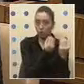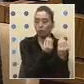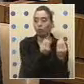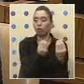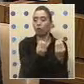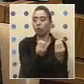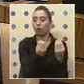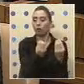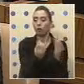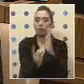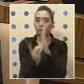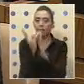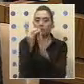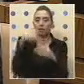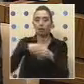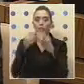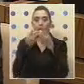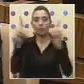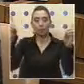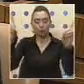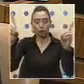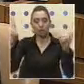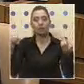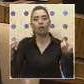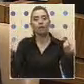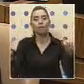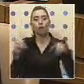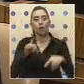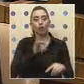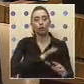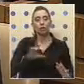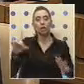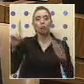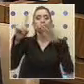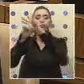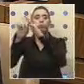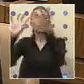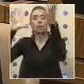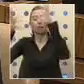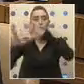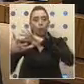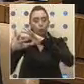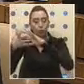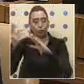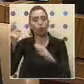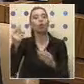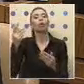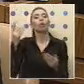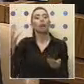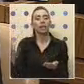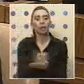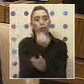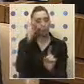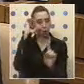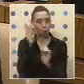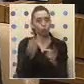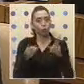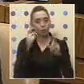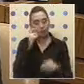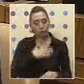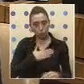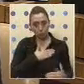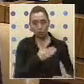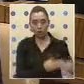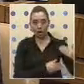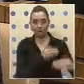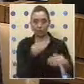y desarrollaron la democracia, insertaron nuevamente a Chile en el mundo, recuperaron una cultura de los derechos humanos y avanzaron en